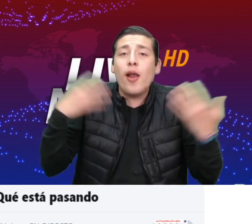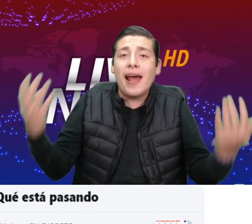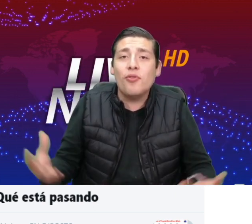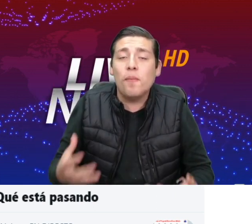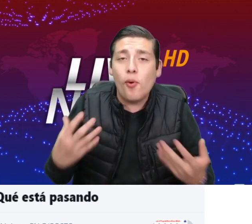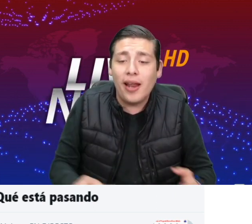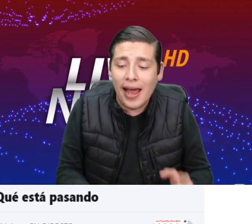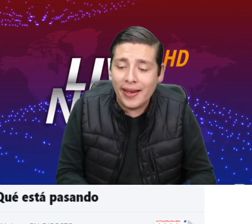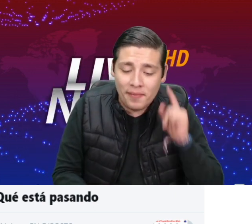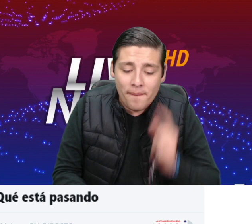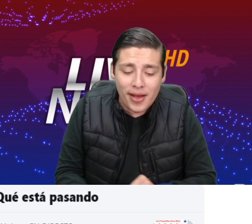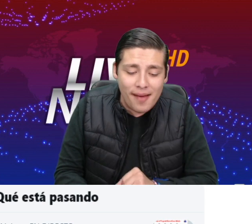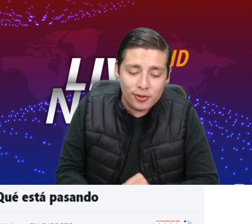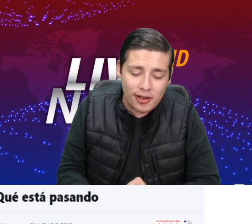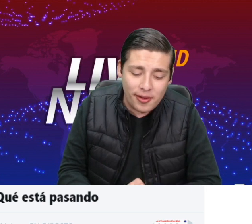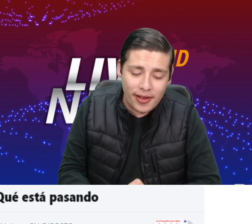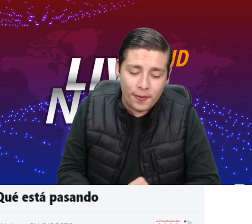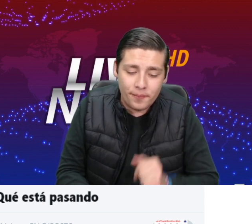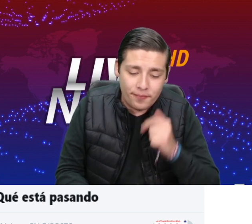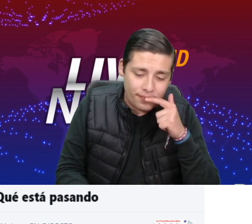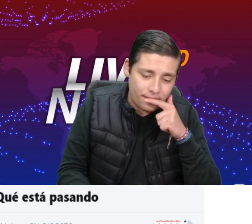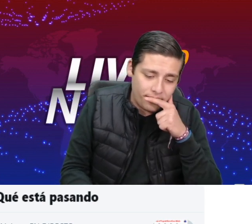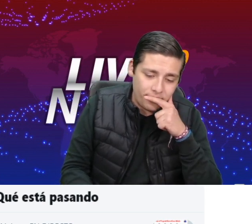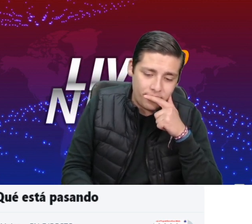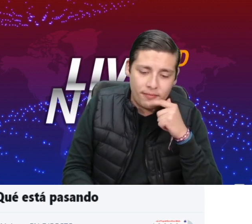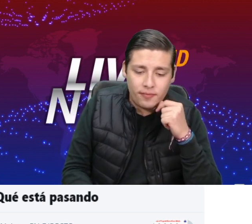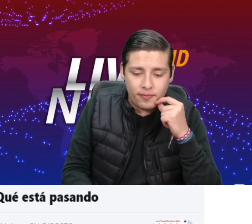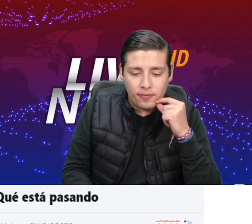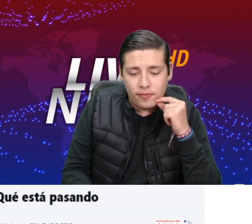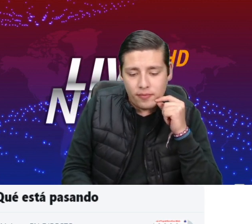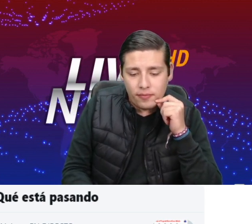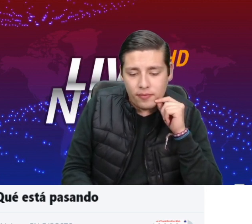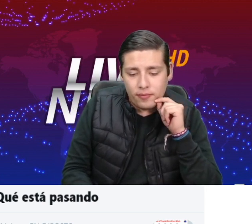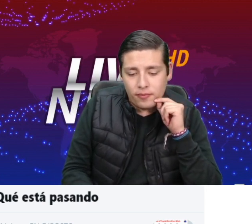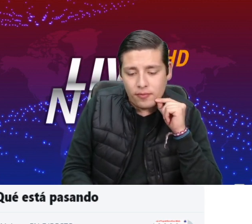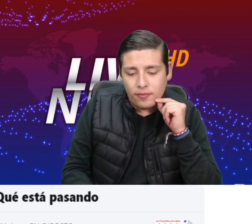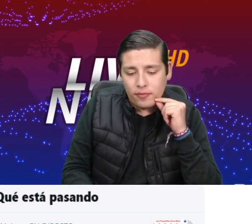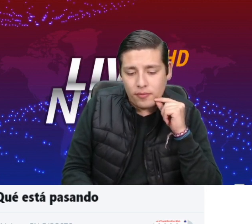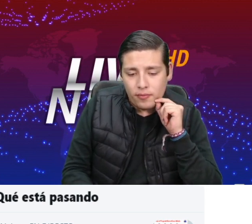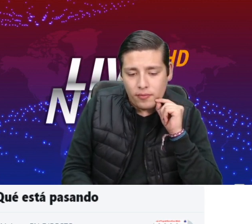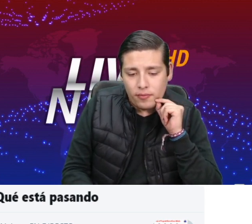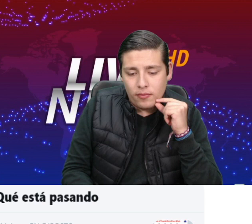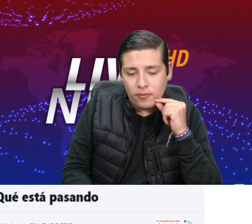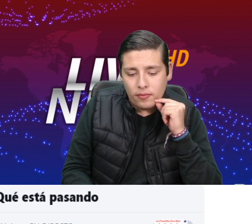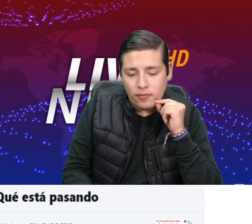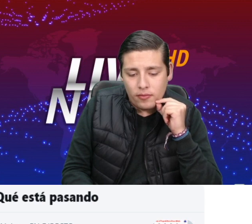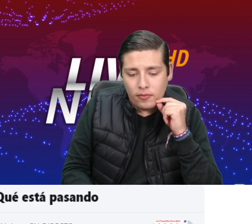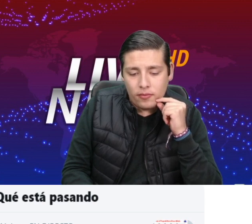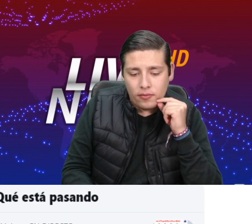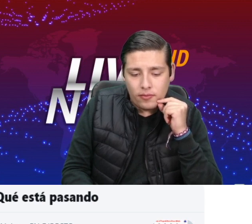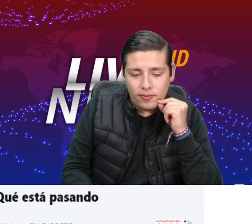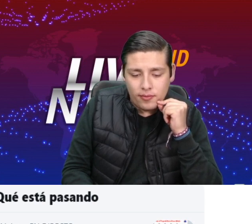salieron volando por el aire. Veamos el video. ¡Ridículo! Está volando las casas de